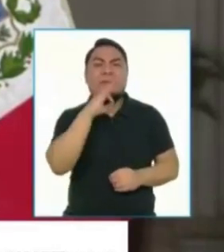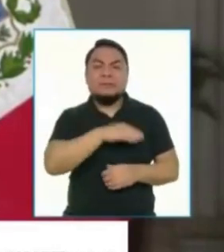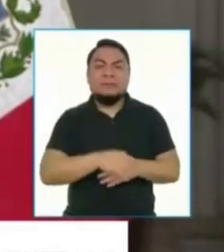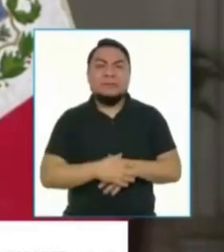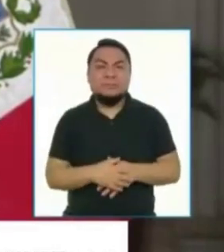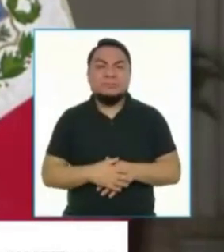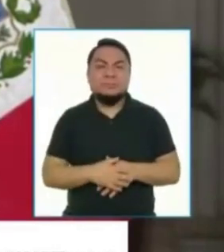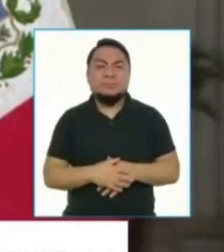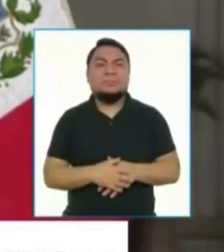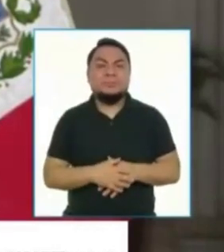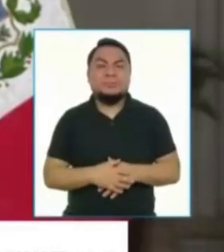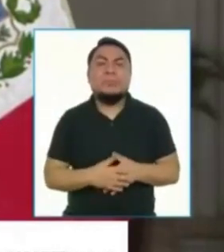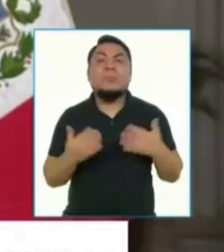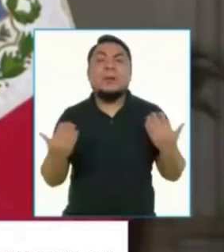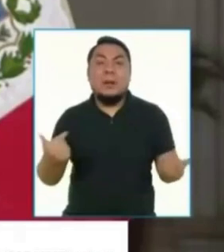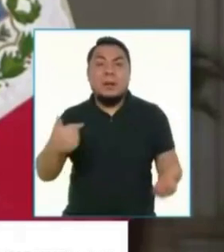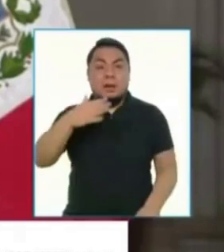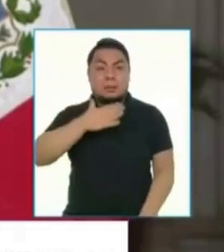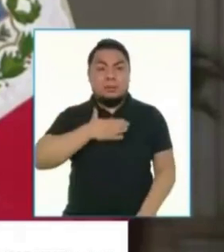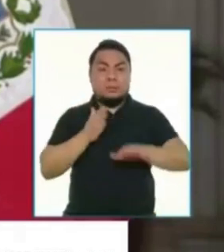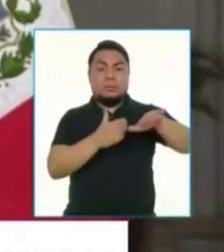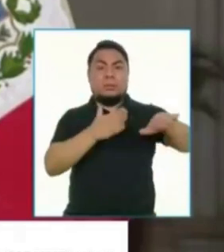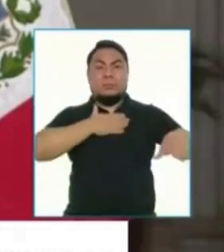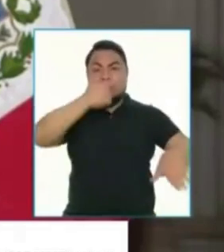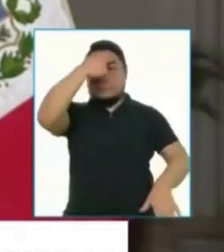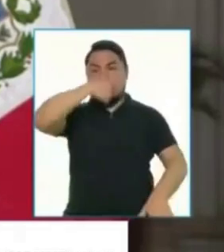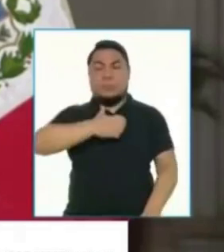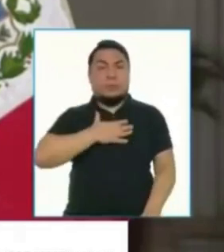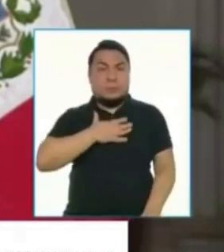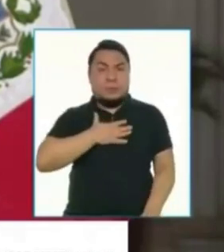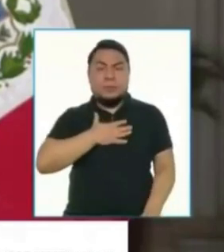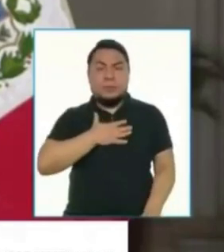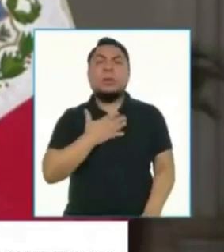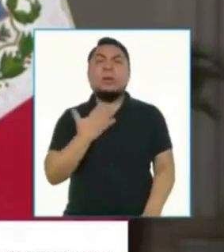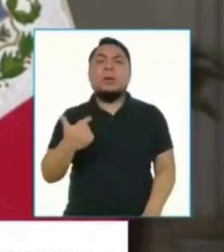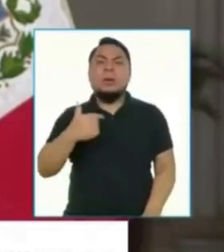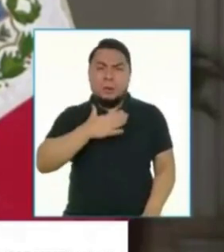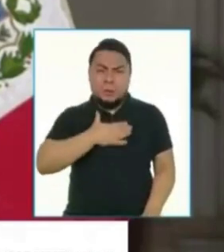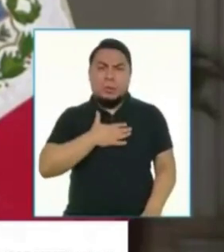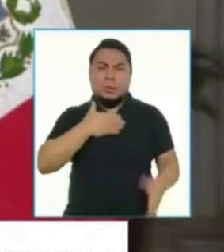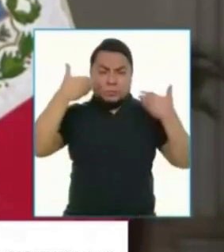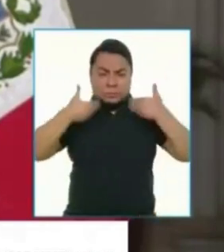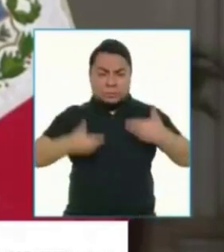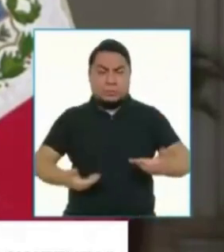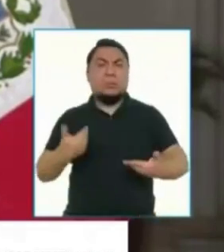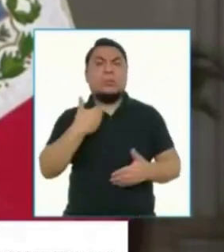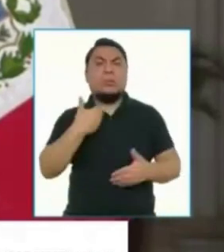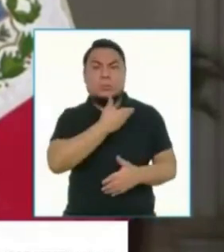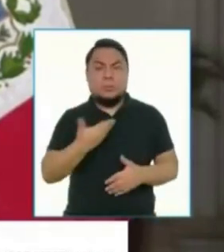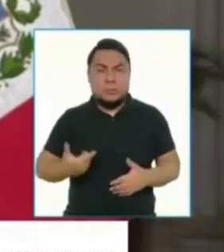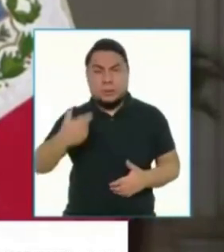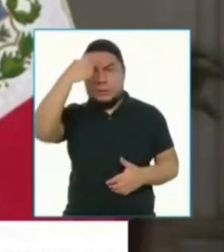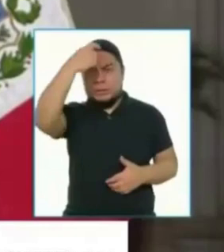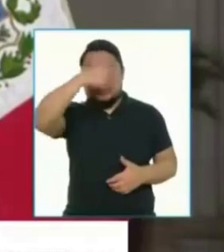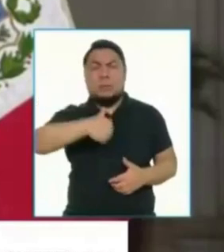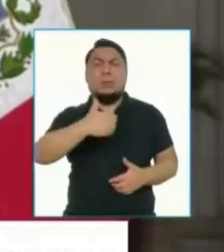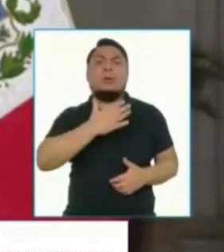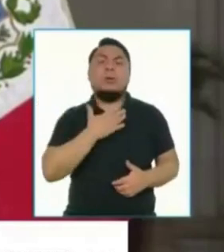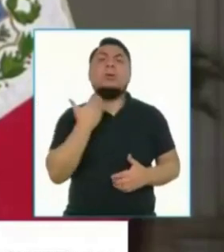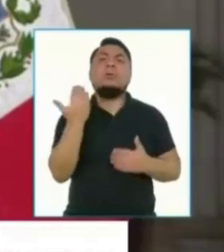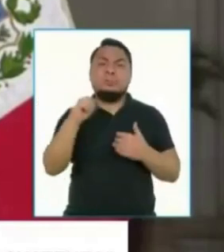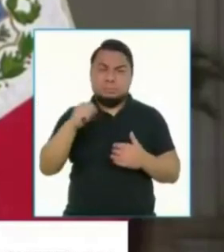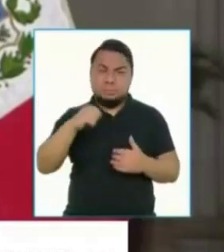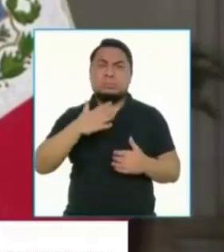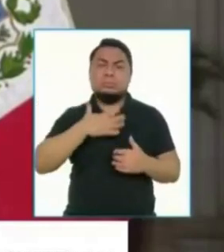¿no? Ha caído en 28%, la caída más grave durante 20 años. Y la India se está convirtiendo en el nuevo foco